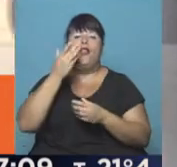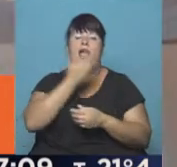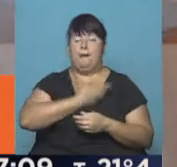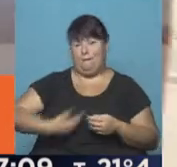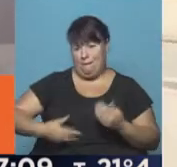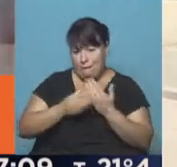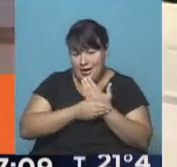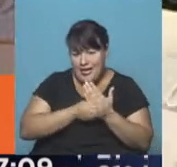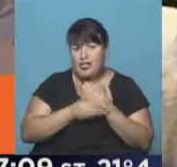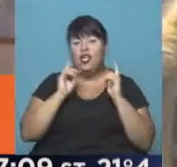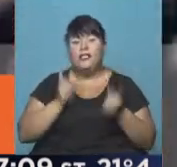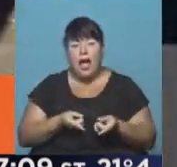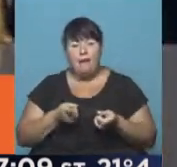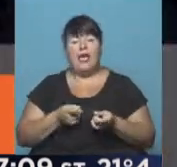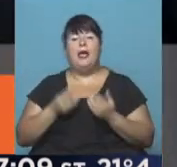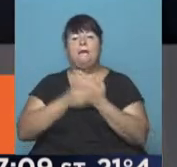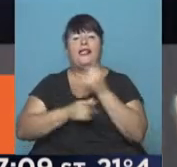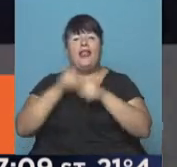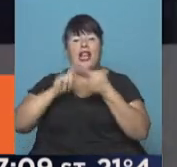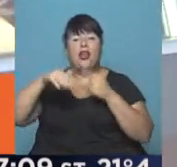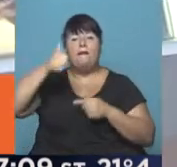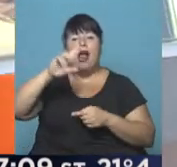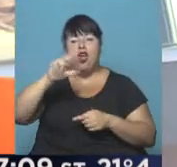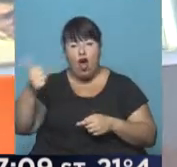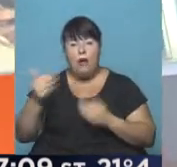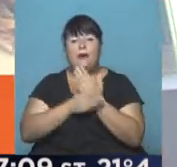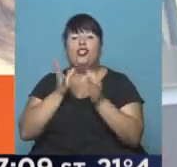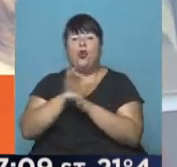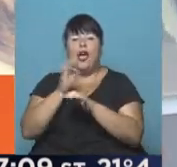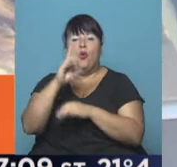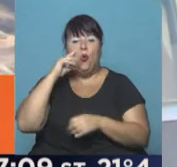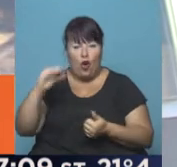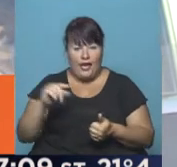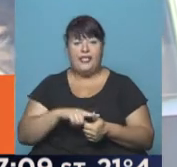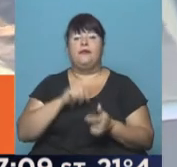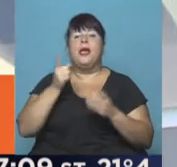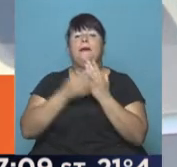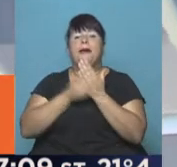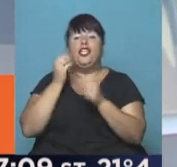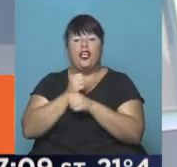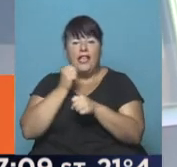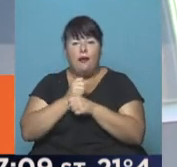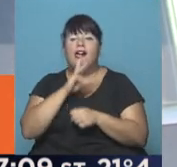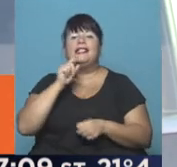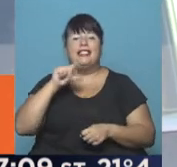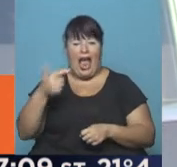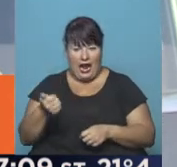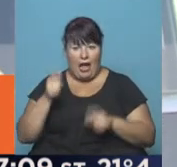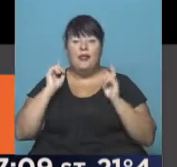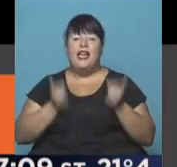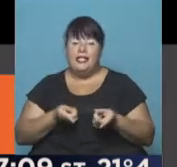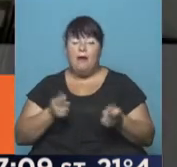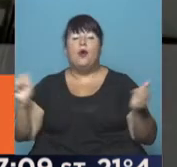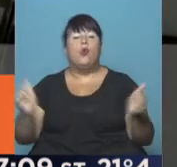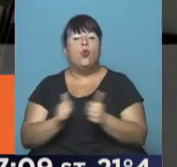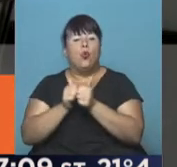entre los que se encuentran la canciller susana malcorra el ministro de educación esteban bullrich y el ministro de trabajo jorge tea que además lo